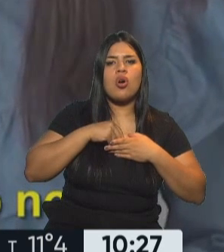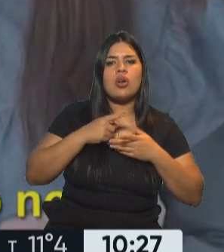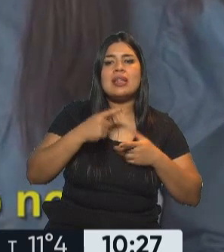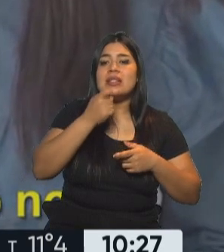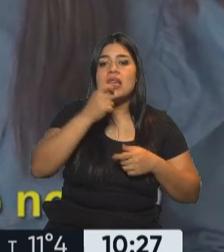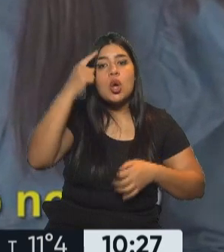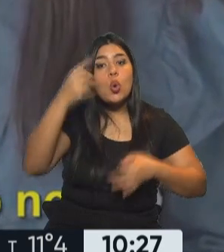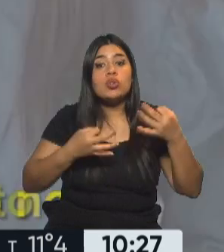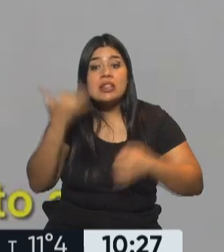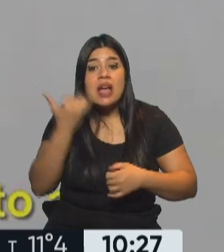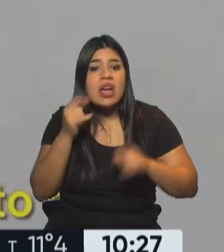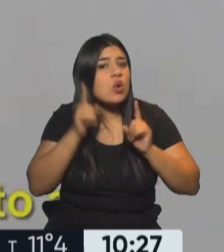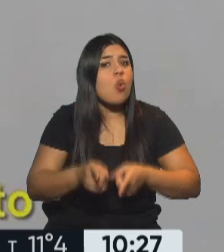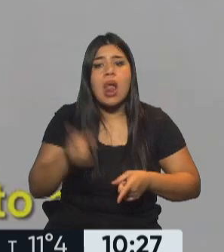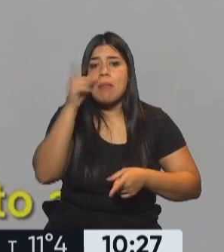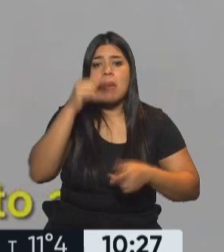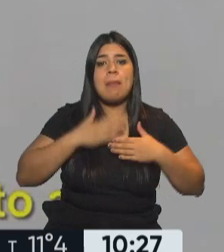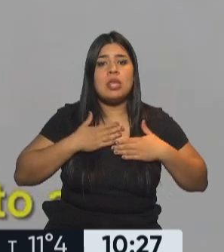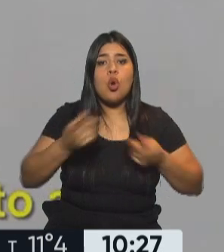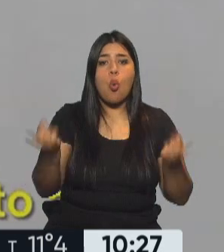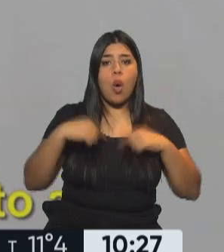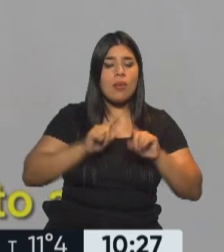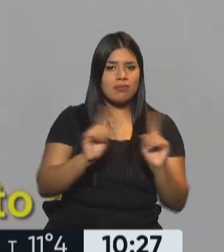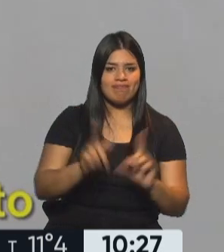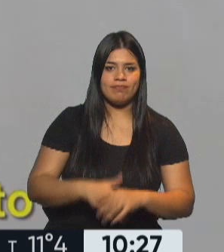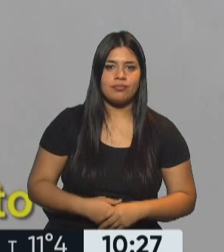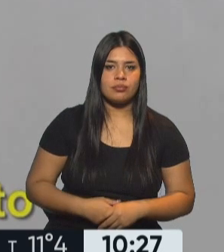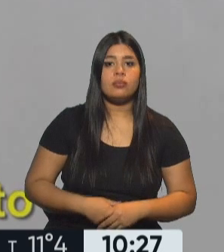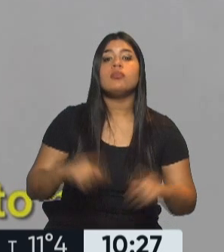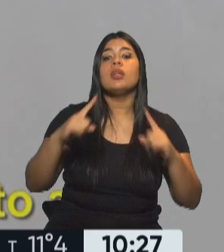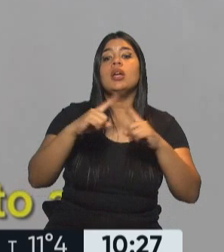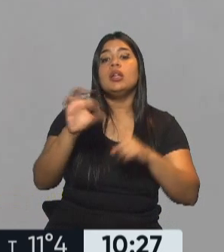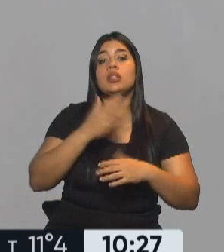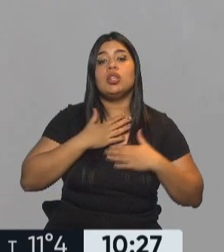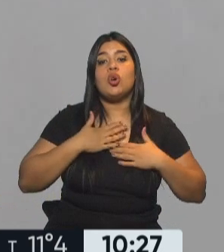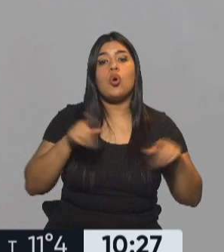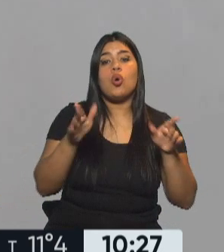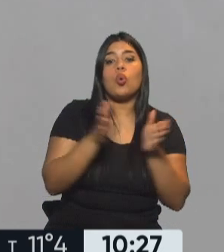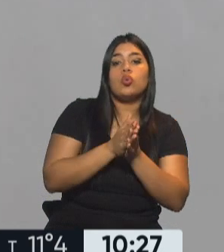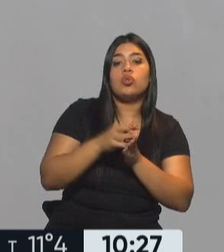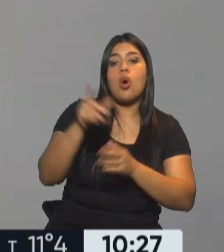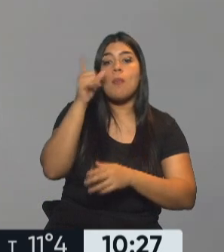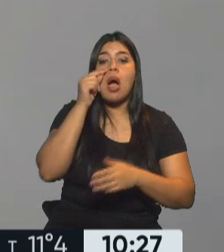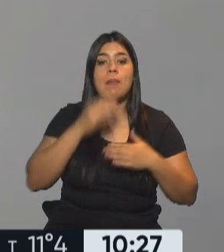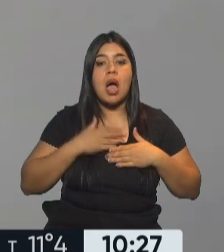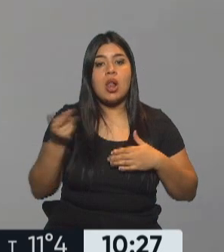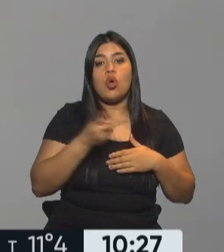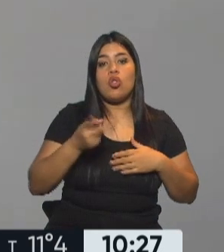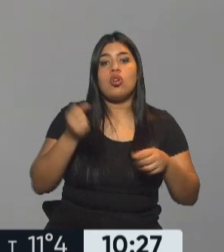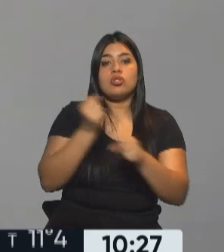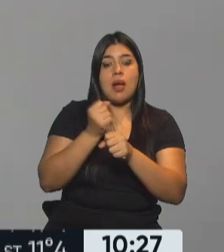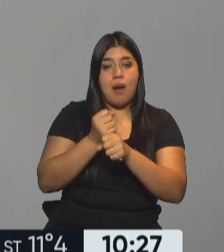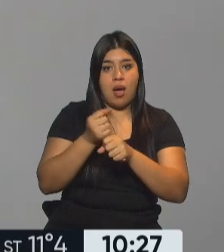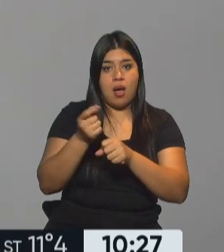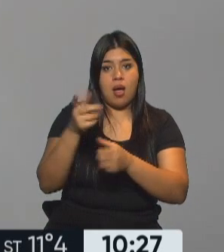es lo que más me duele. Mi tío trabajaba en las partes de refacciones junto a mi papá. Mi papá es uno de los sobrevivientes